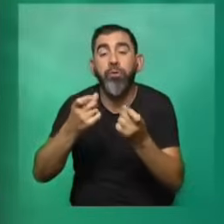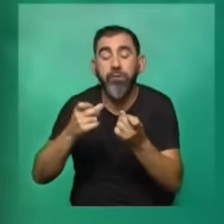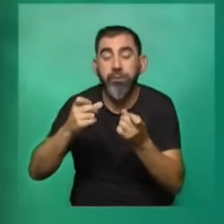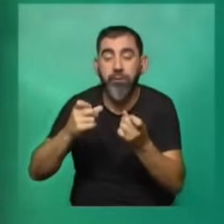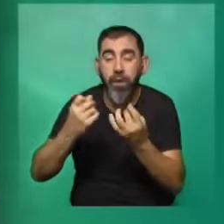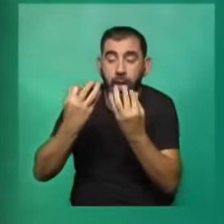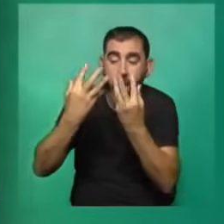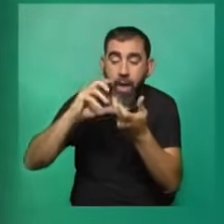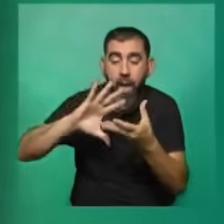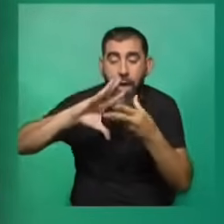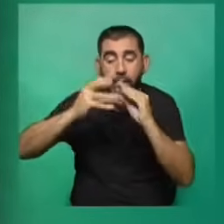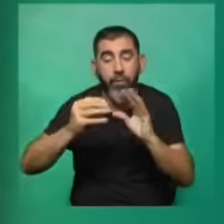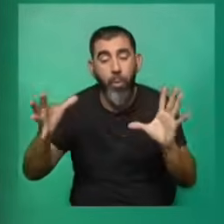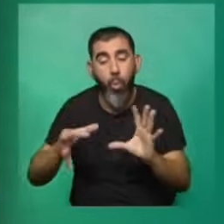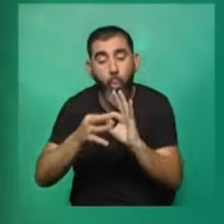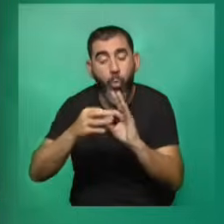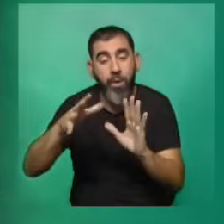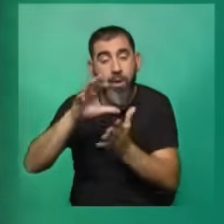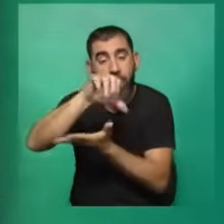unidad nacional